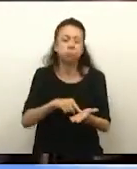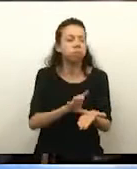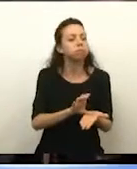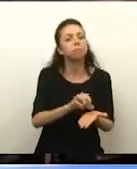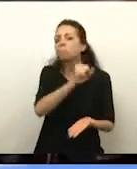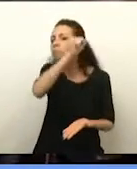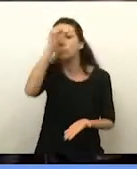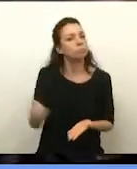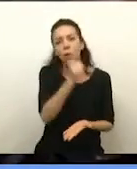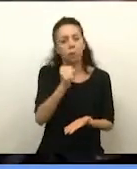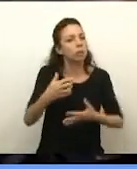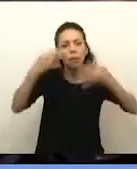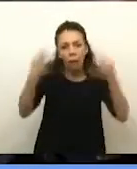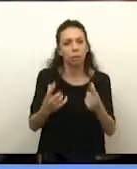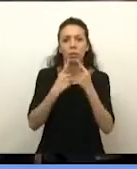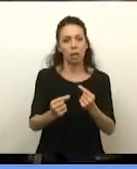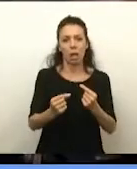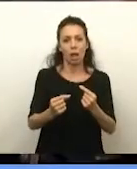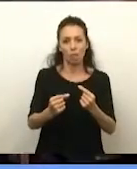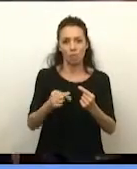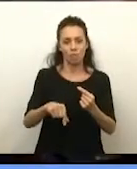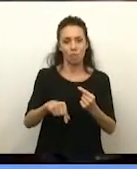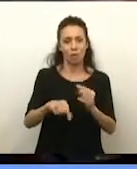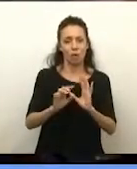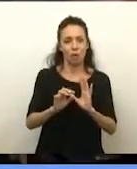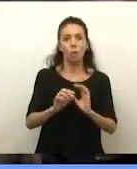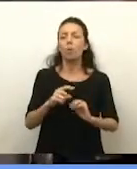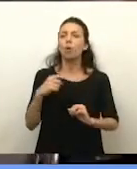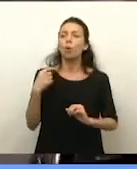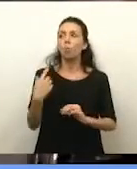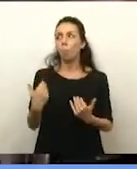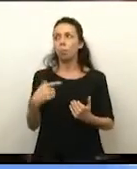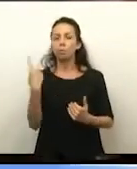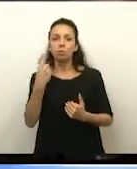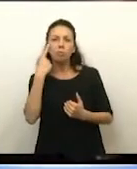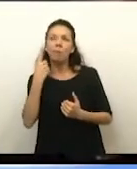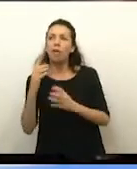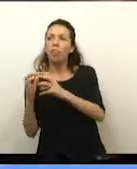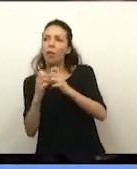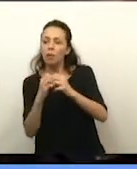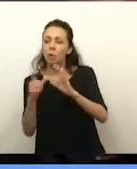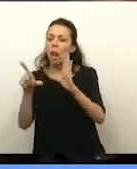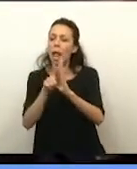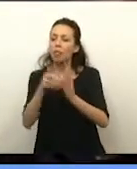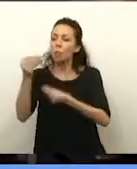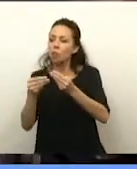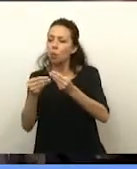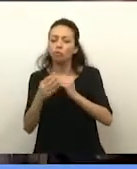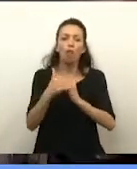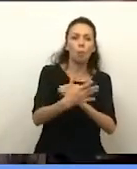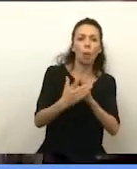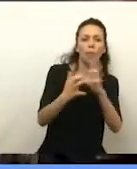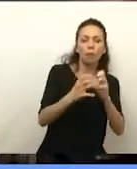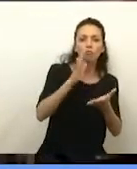la política argentina pero no podemos caer en la contradicción de debatir eso después de la ley de presupuesto no podemos